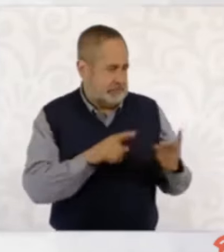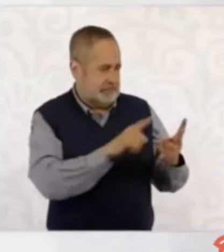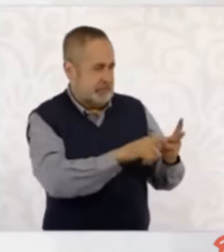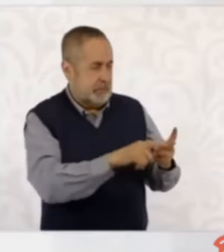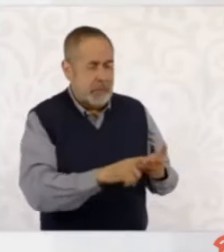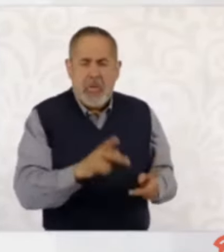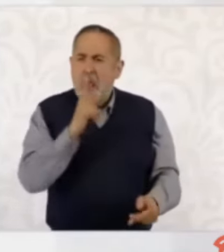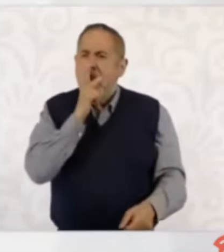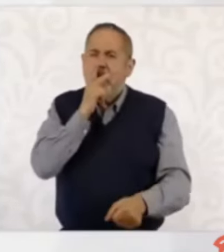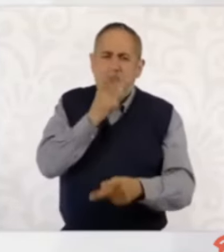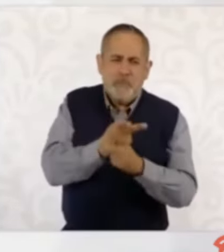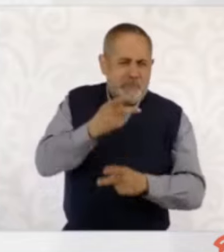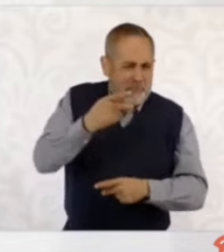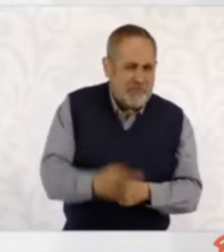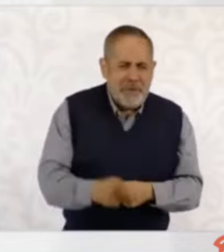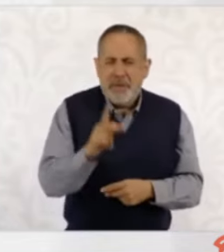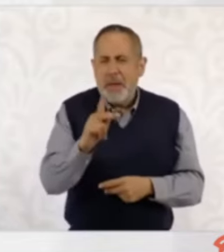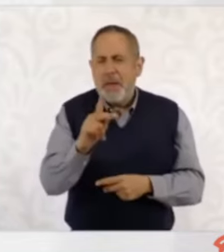patria.